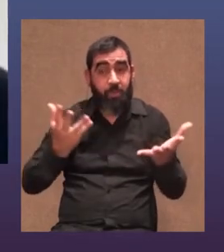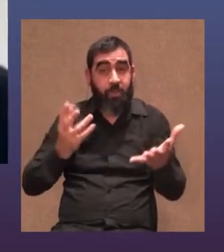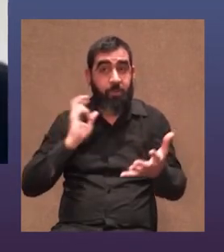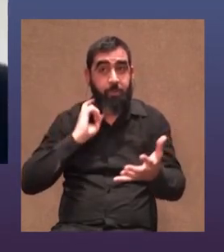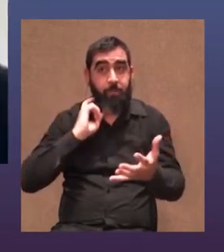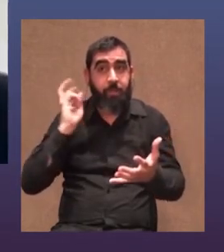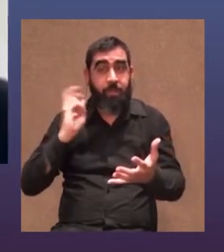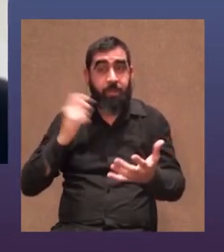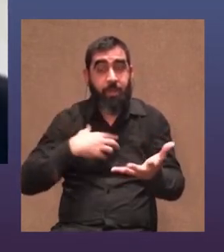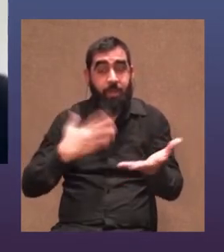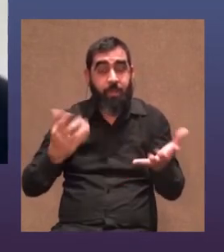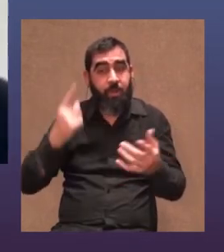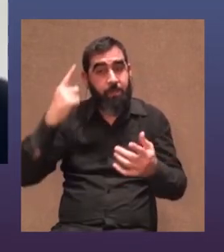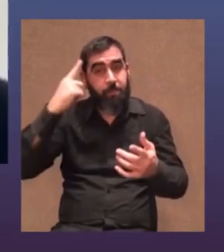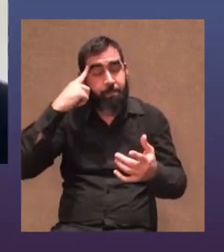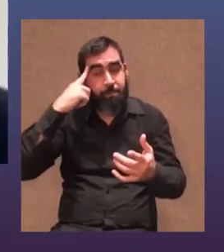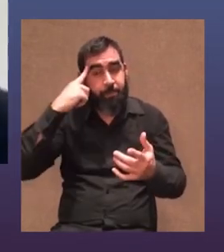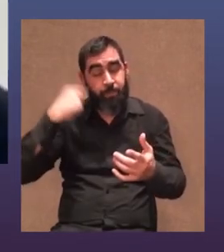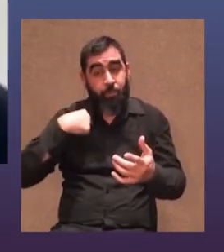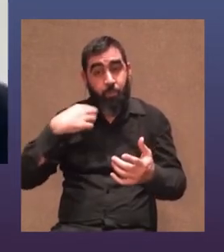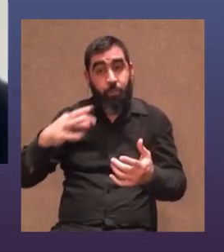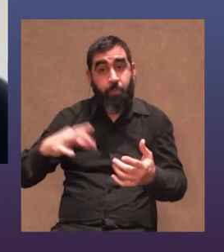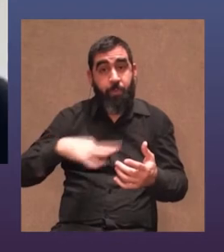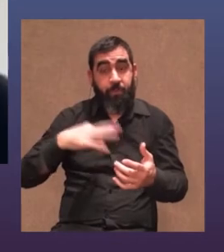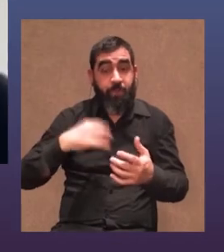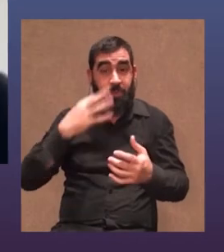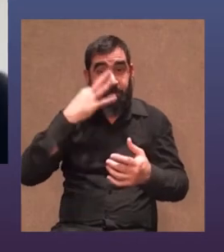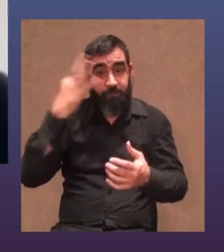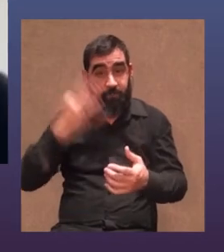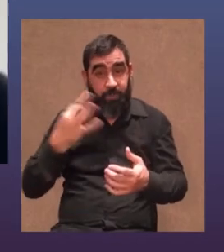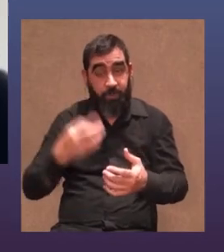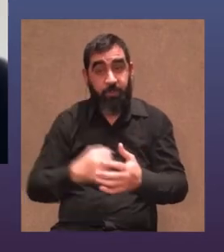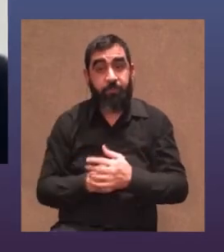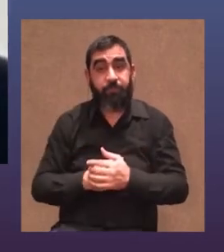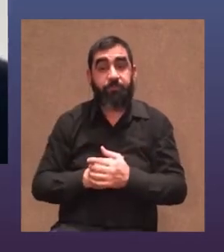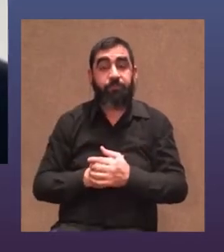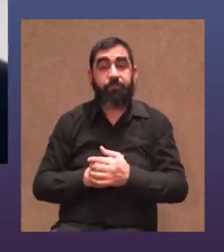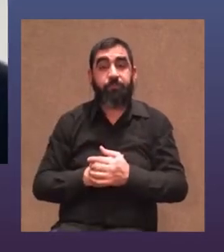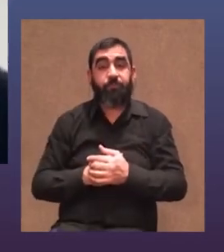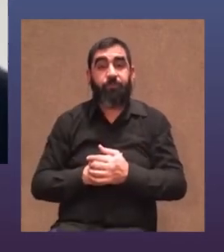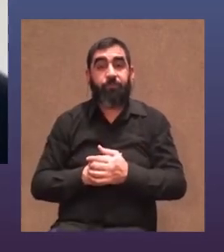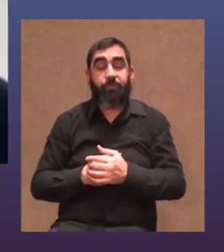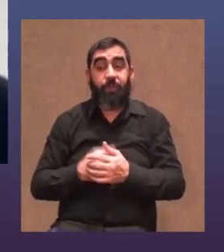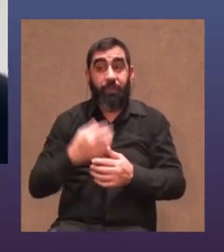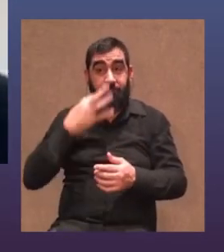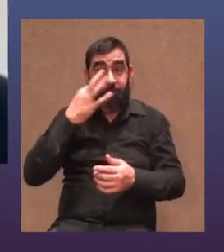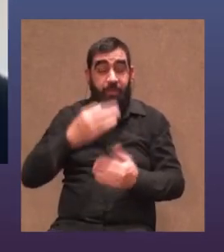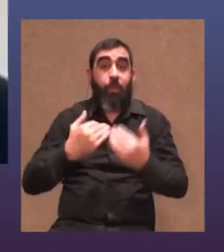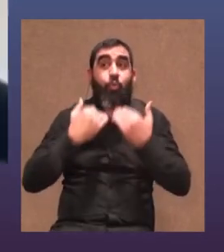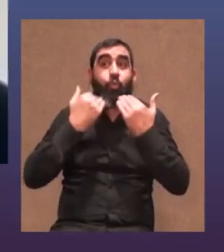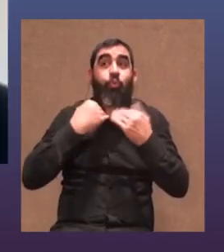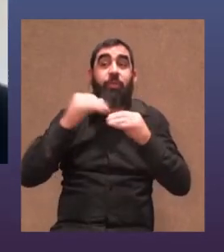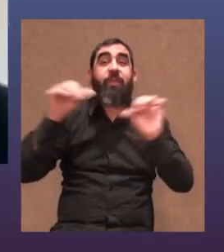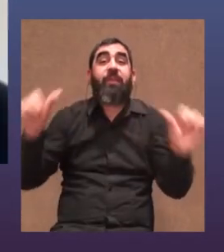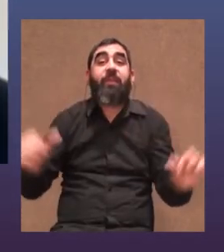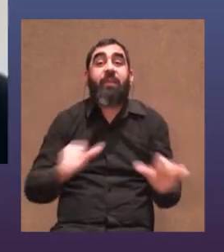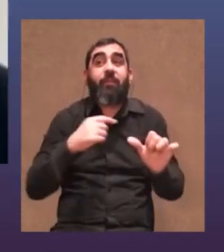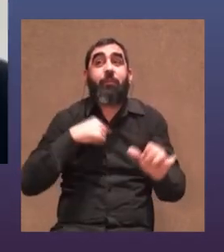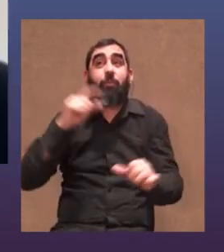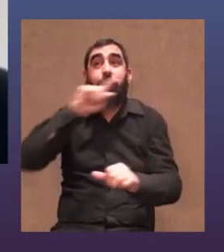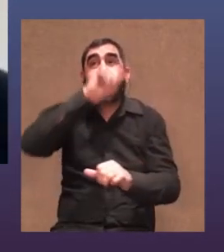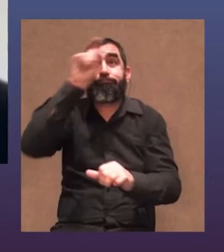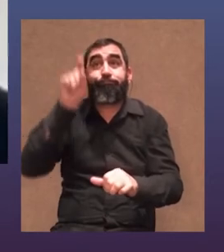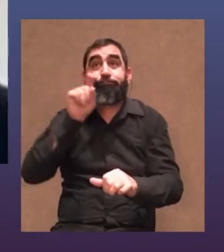me estoy cuestionando a mí mismo, y que es que existe, que no sé, es una incógnita,